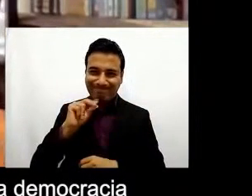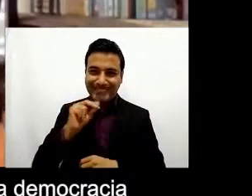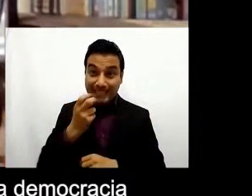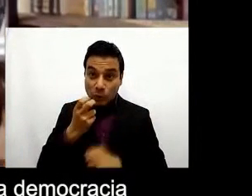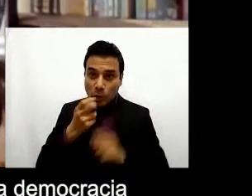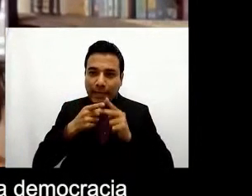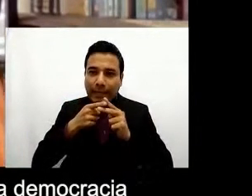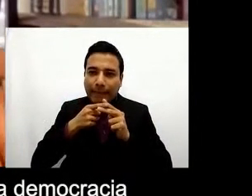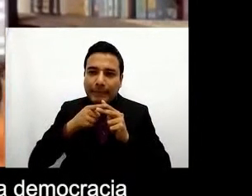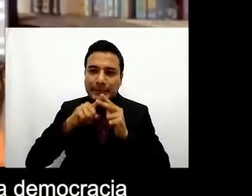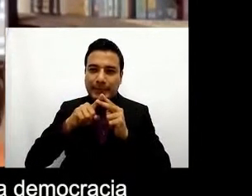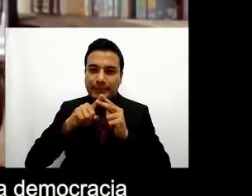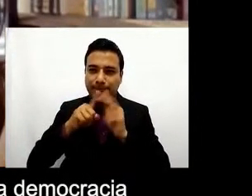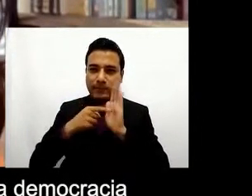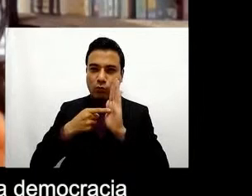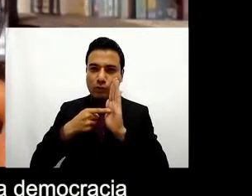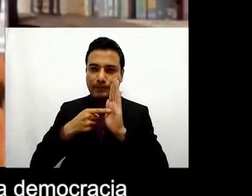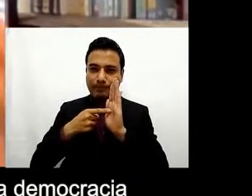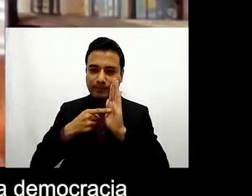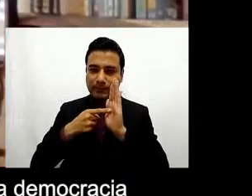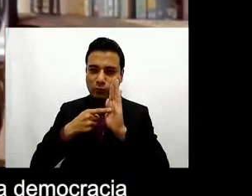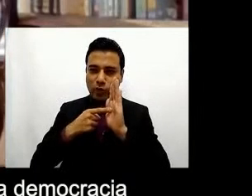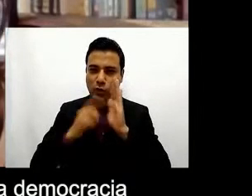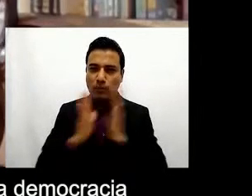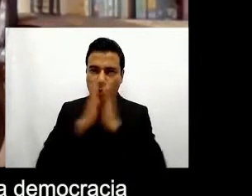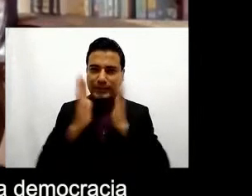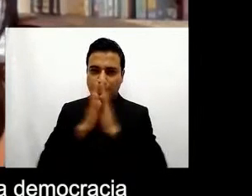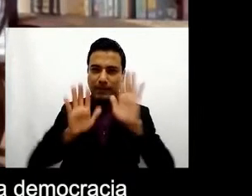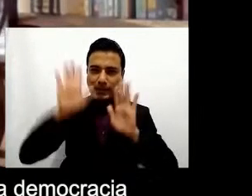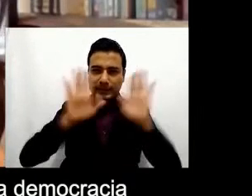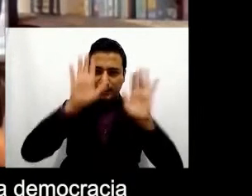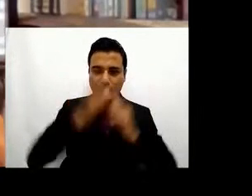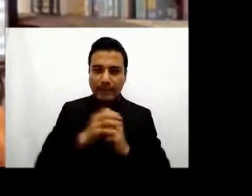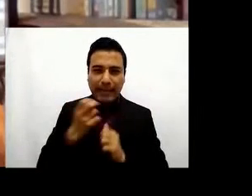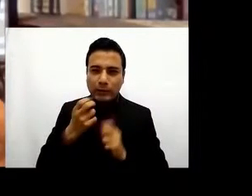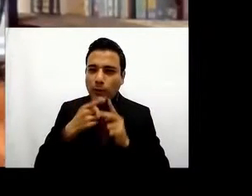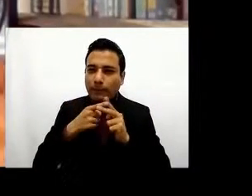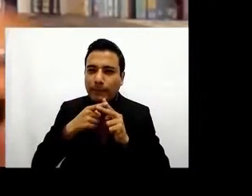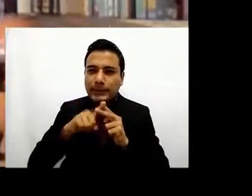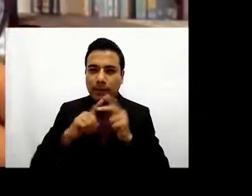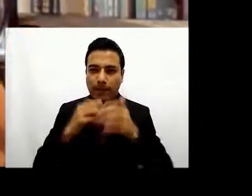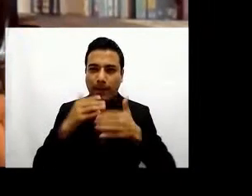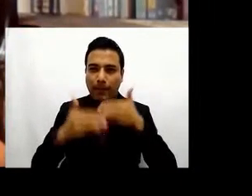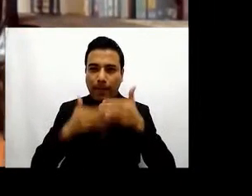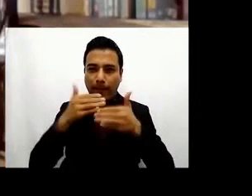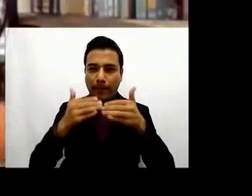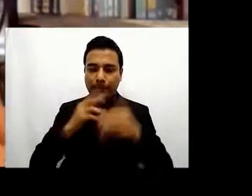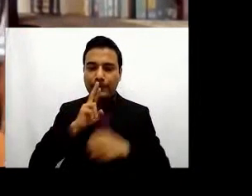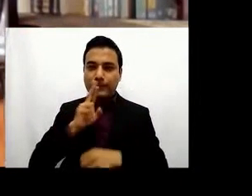este modelo de la democracia participativa, ¿no? Y ya no hablemos de,